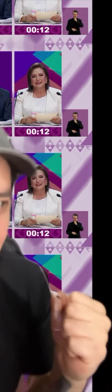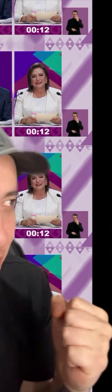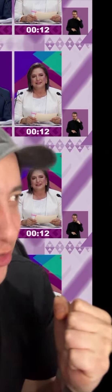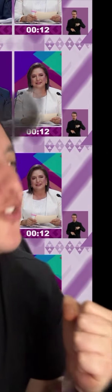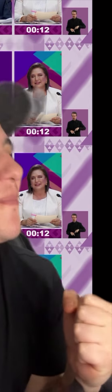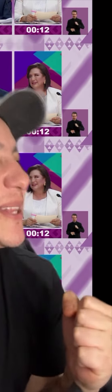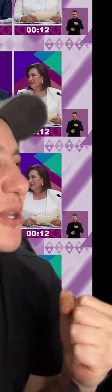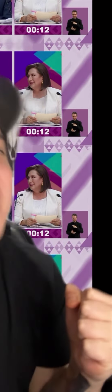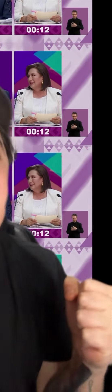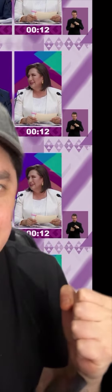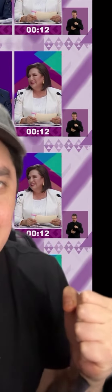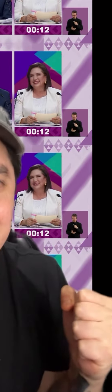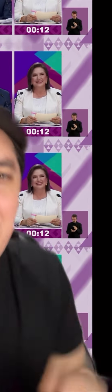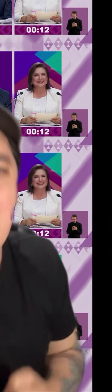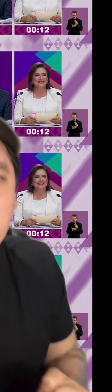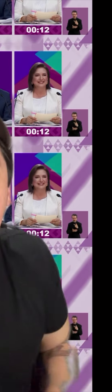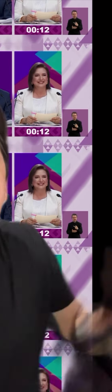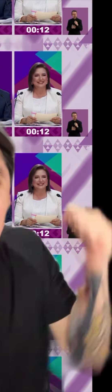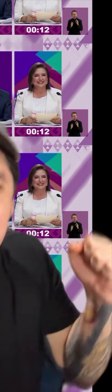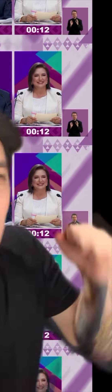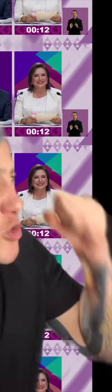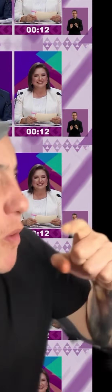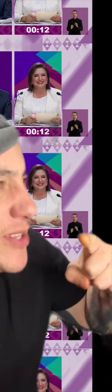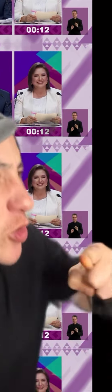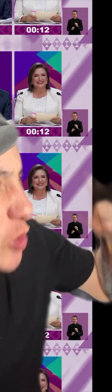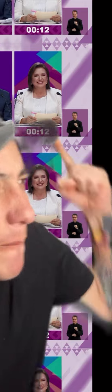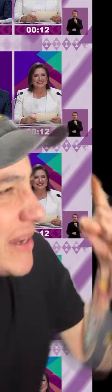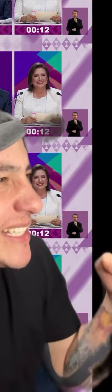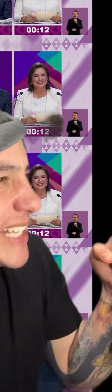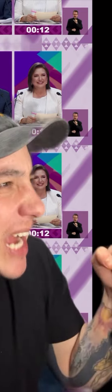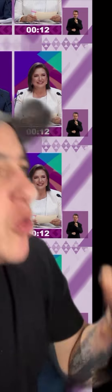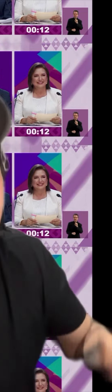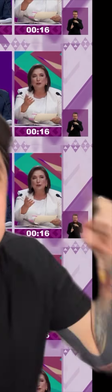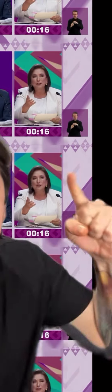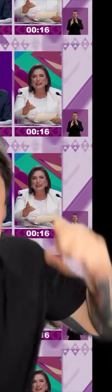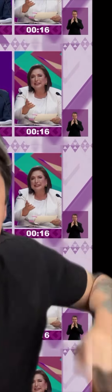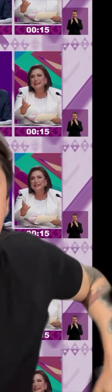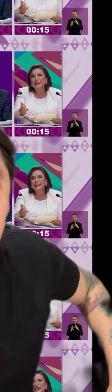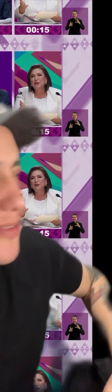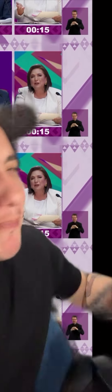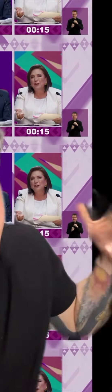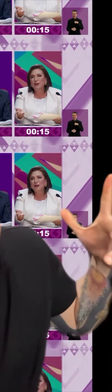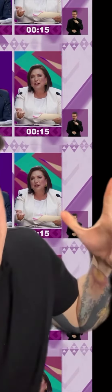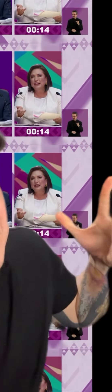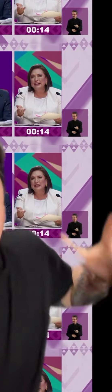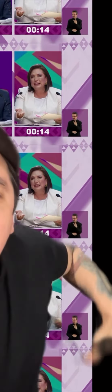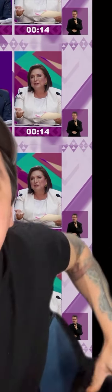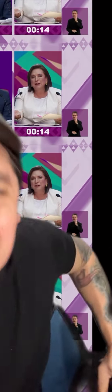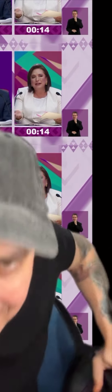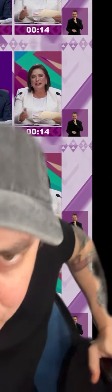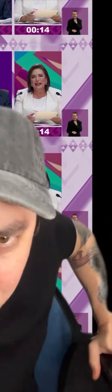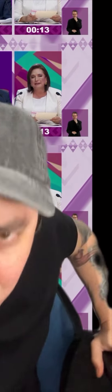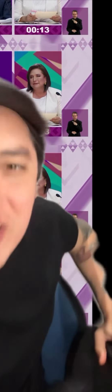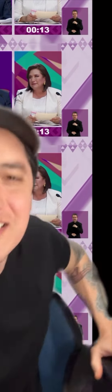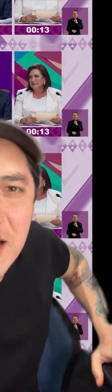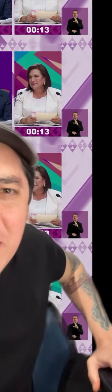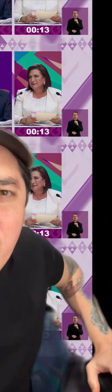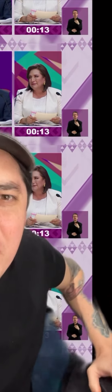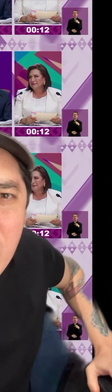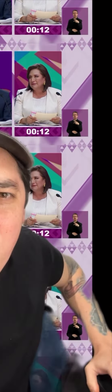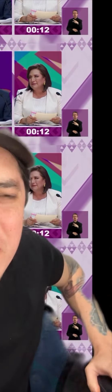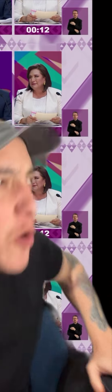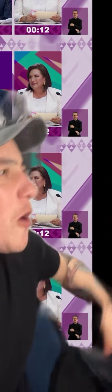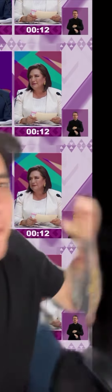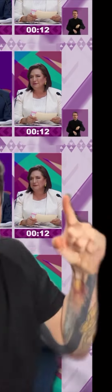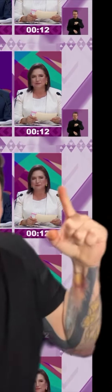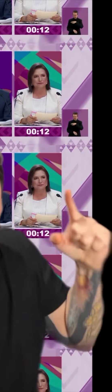candente y fabuloso debate presidencial. Vamos a ver los momentos más destacados de esta situación y pues obviamente los más graciosos. ¿Quieres ir a ver el